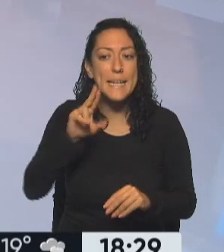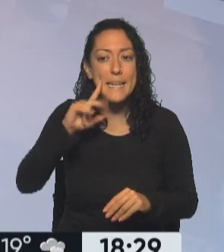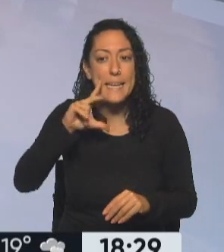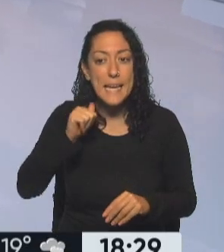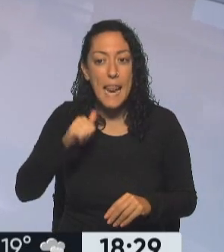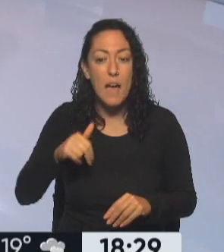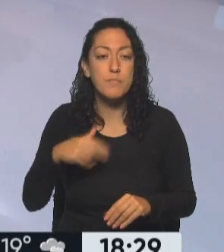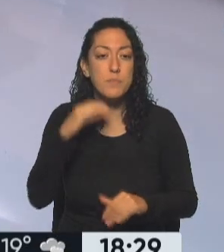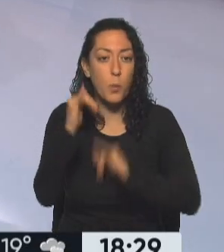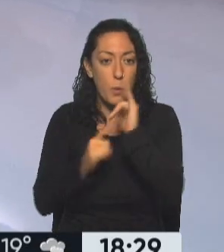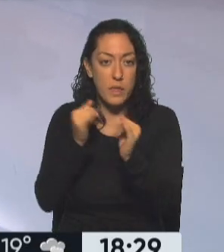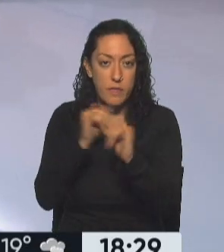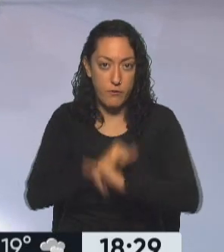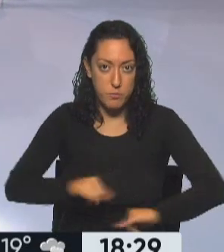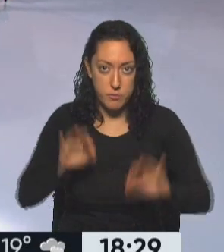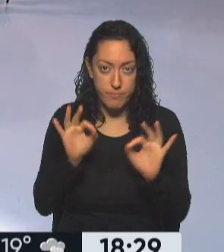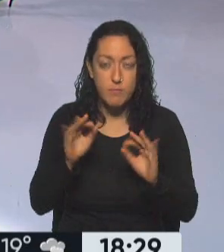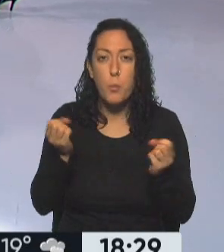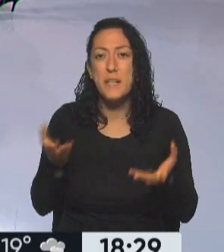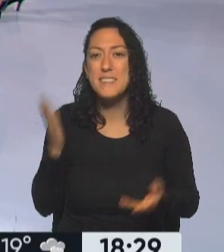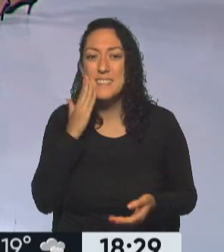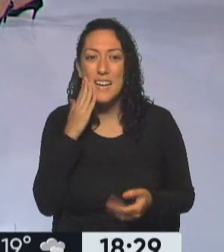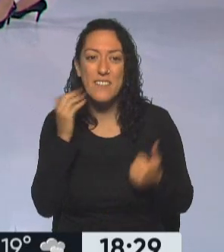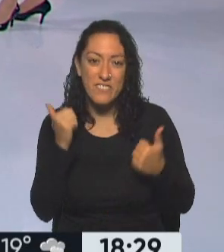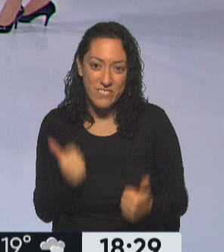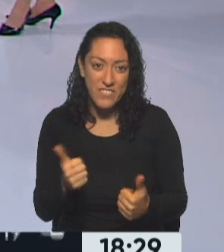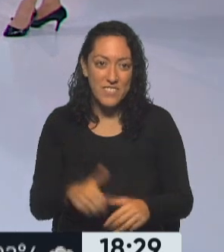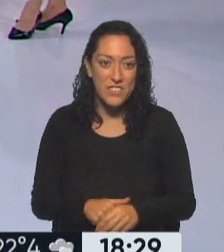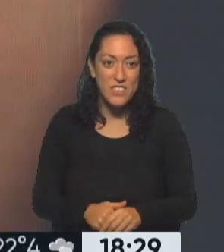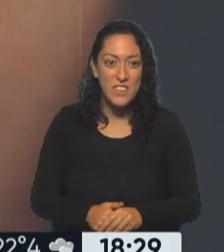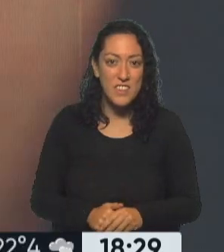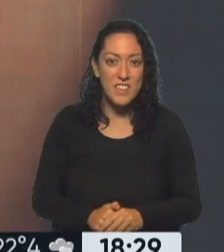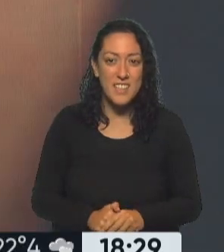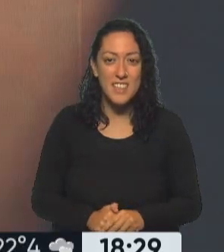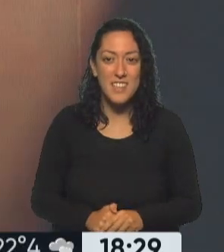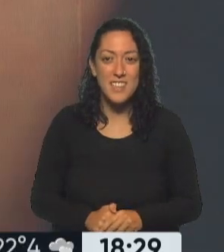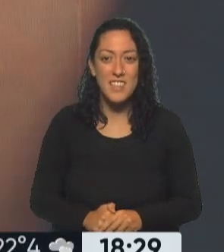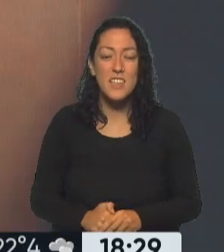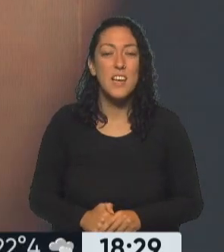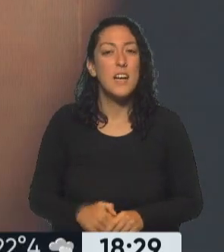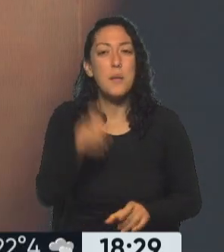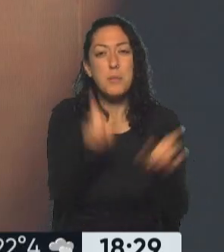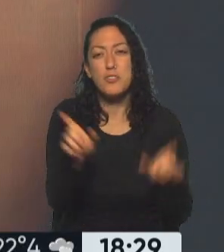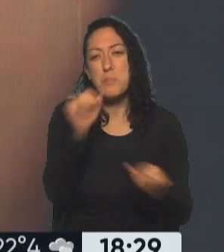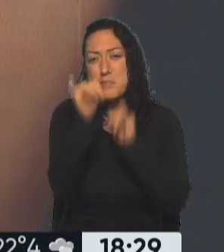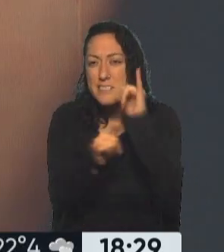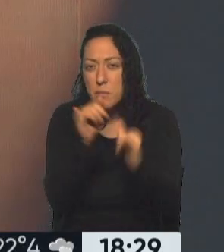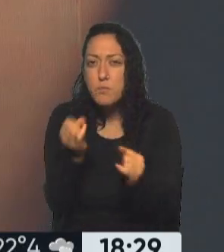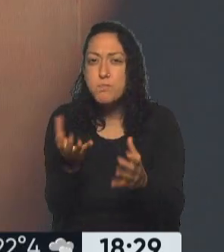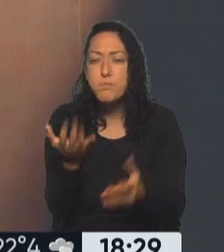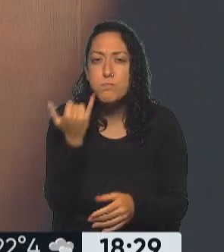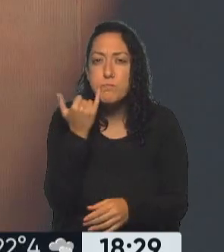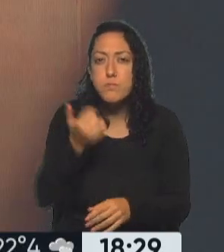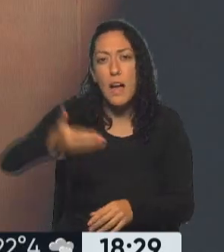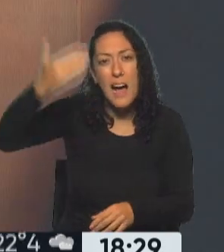¿cómo estás? Hola, buenas tardes. ¿Todo bien? Todo bien, exactamente. Bueno, expliquemos a la gente, porque tengo entendido que ya estaba prohibido